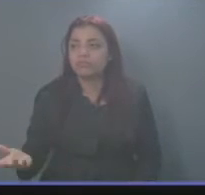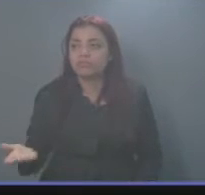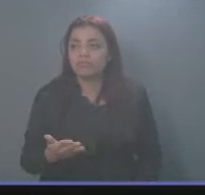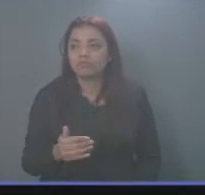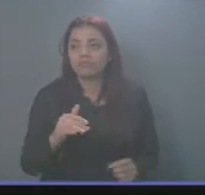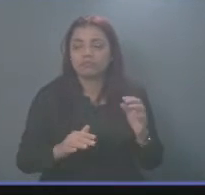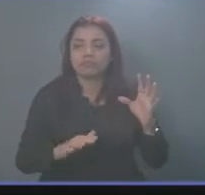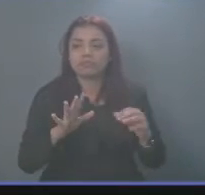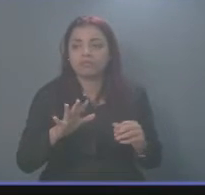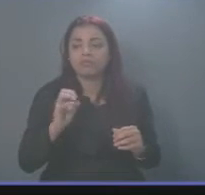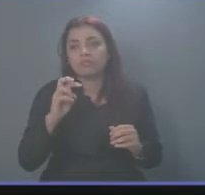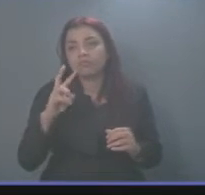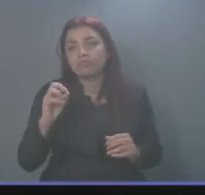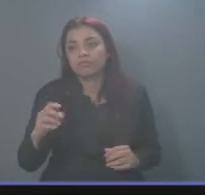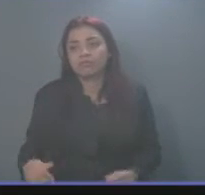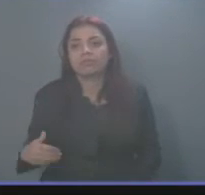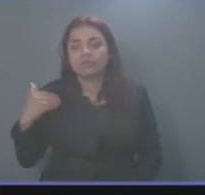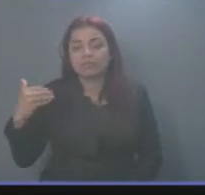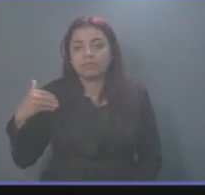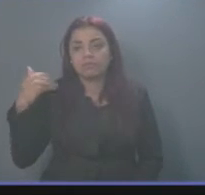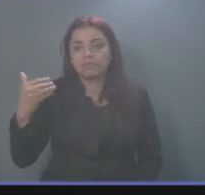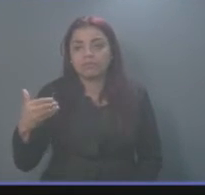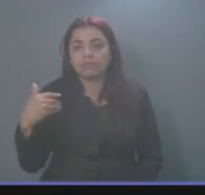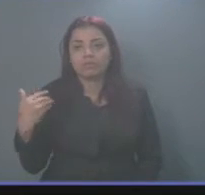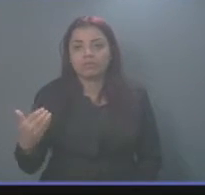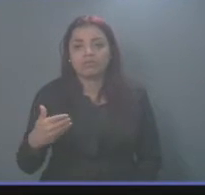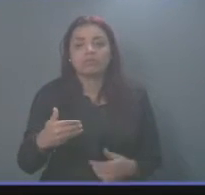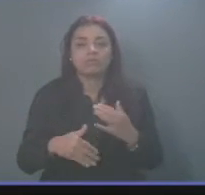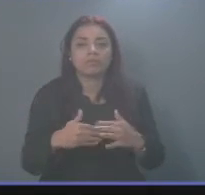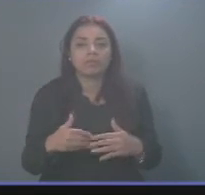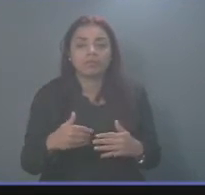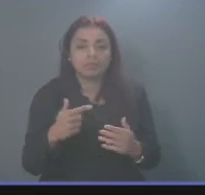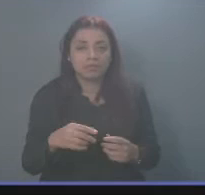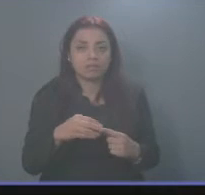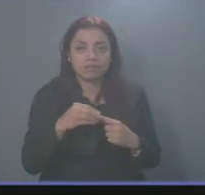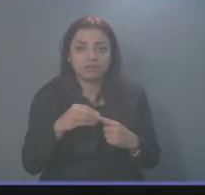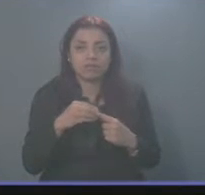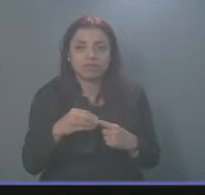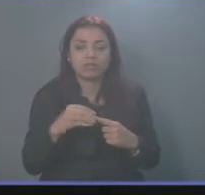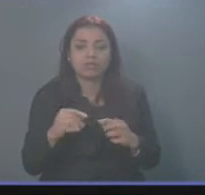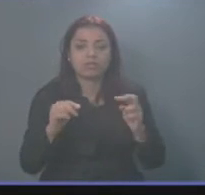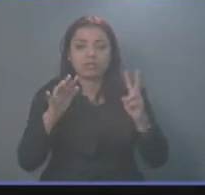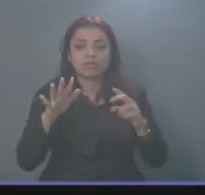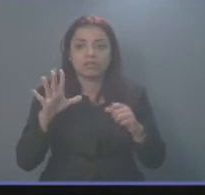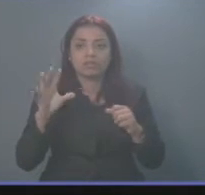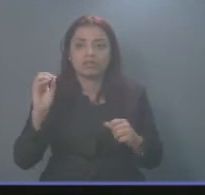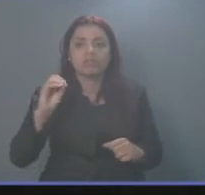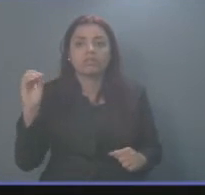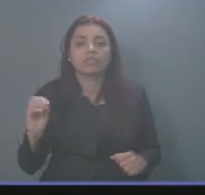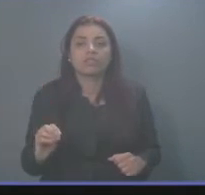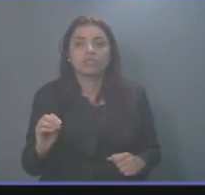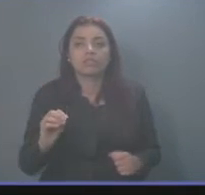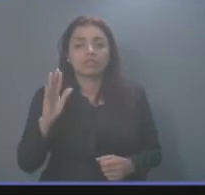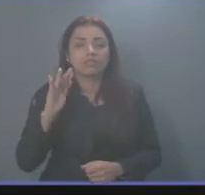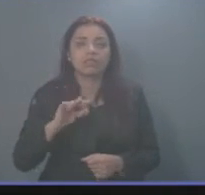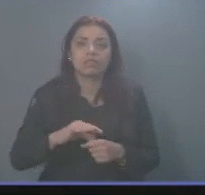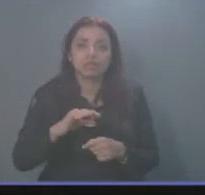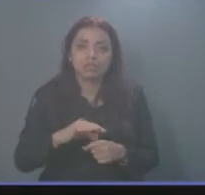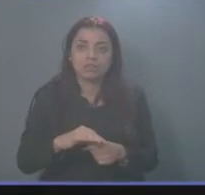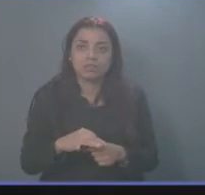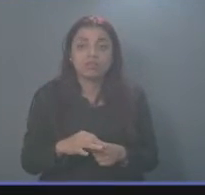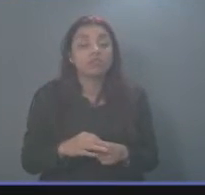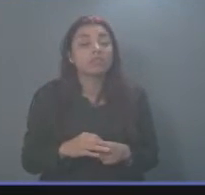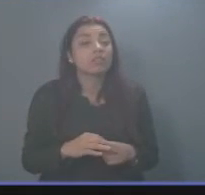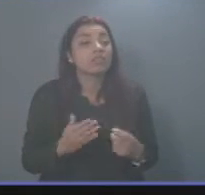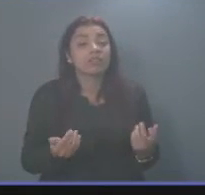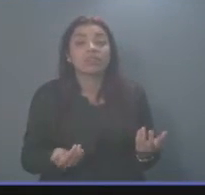15 o 20 años, se van a someter a un procedimiento especial que si tienen más del 75% de votos, van a volver